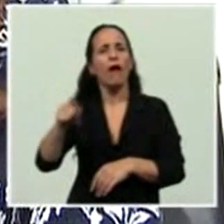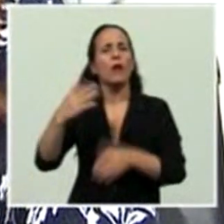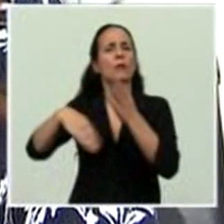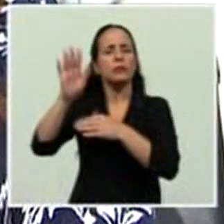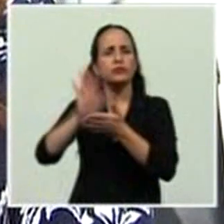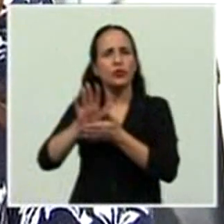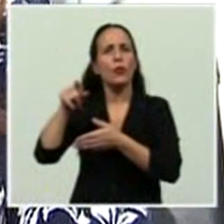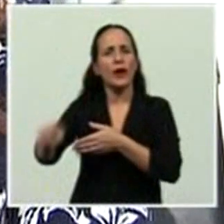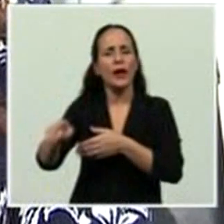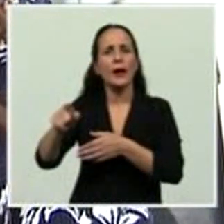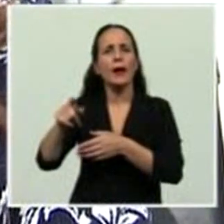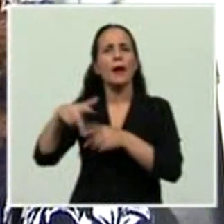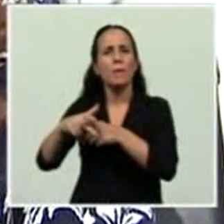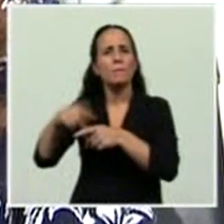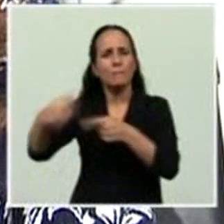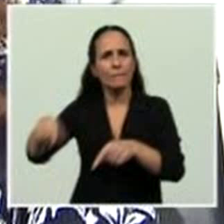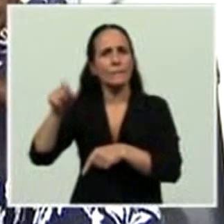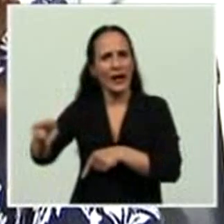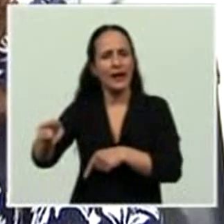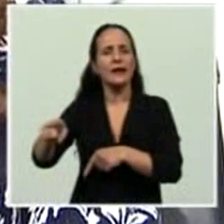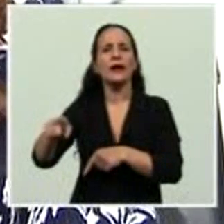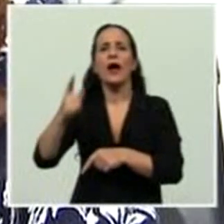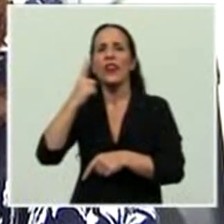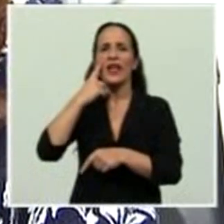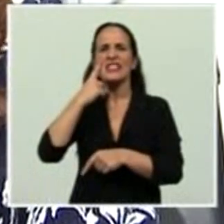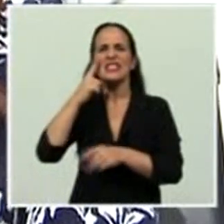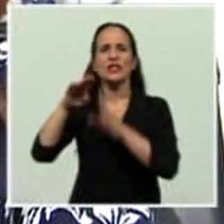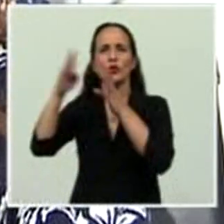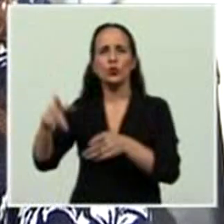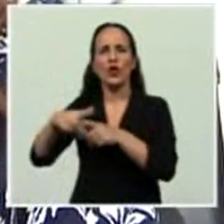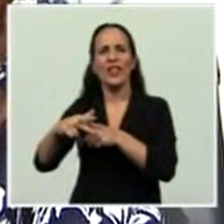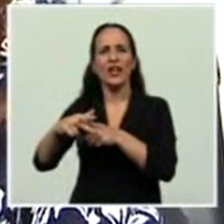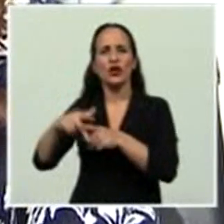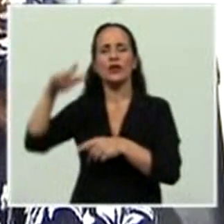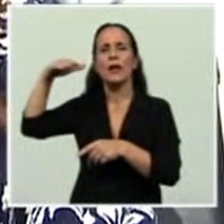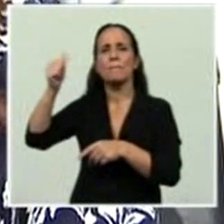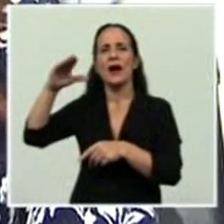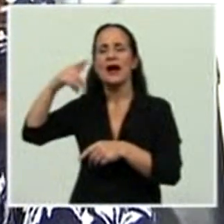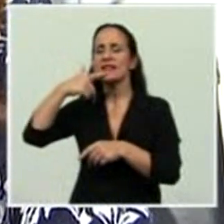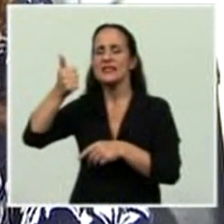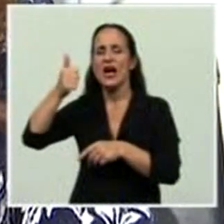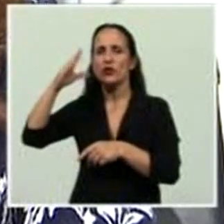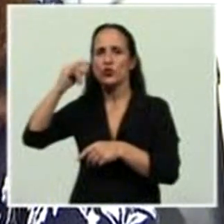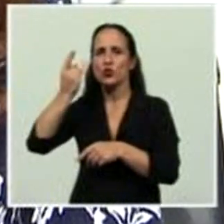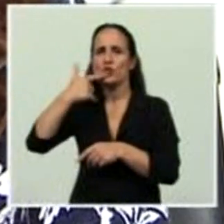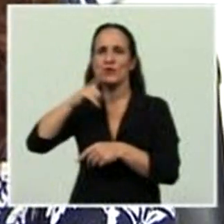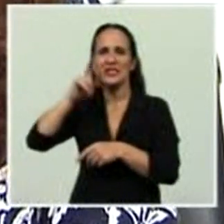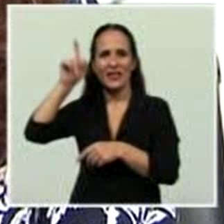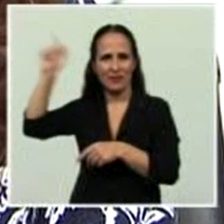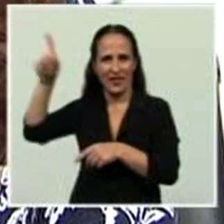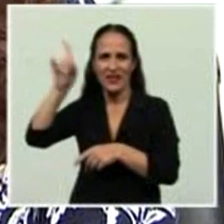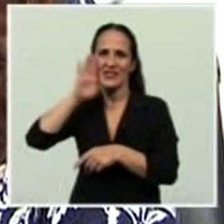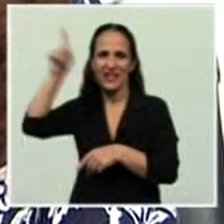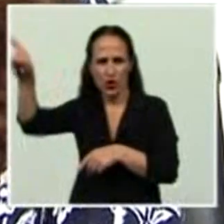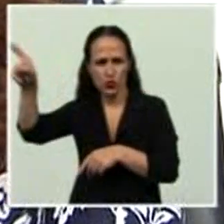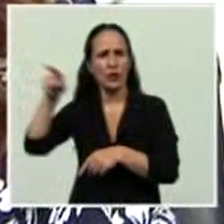orientación mecánica también egresado del instituto de tecnología de Massachusets Estados Unidos y registra valiosos antecedentes en